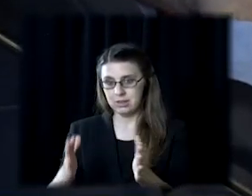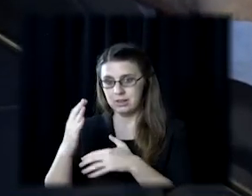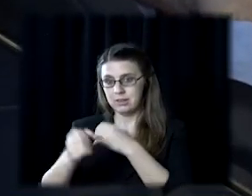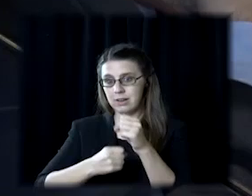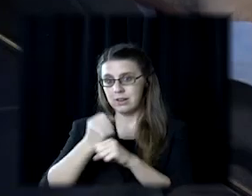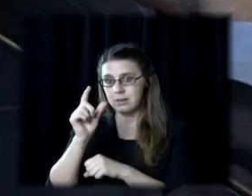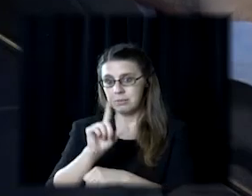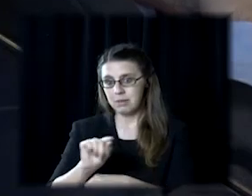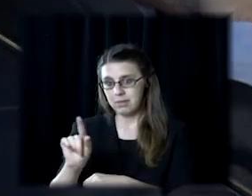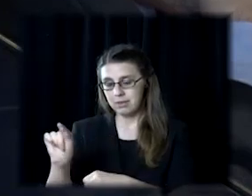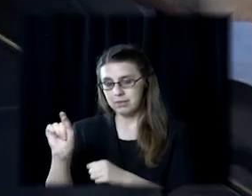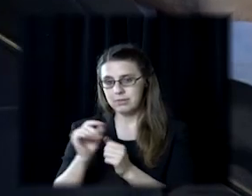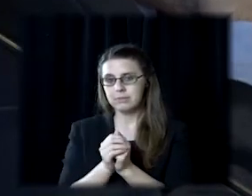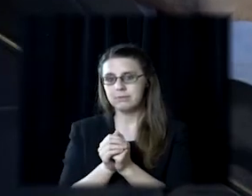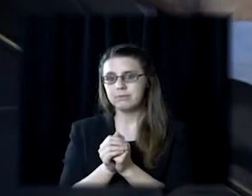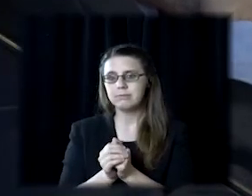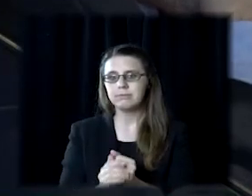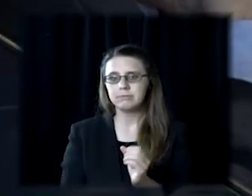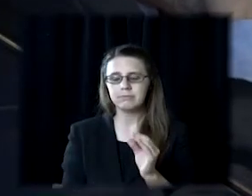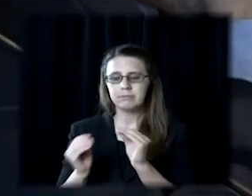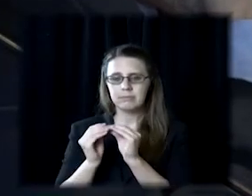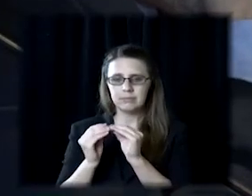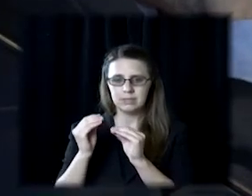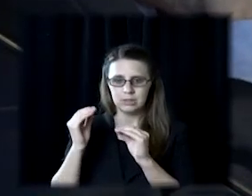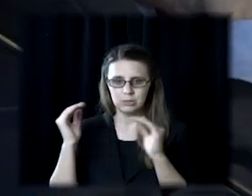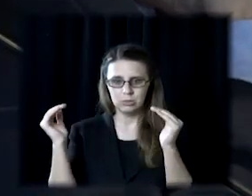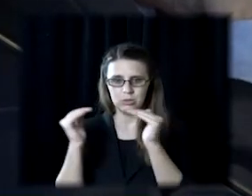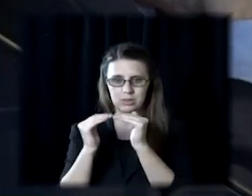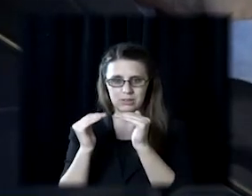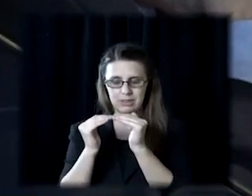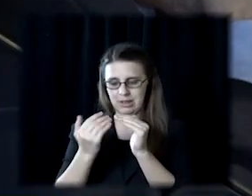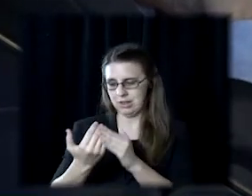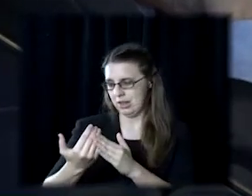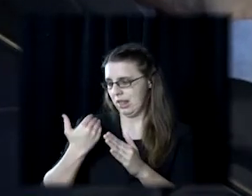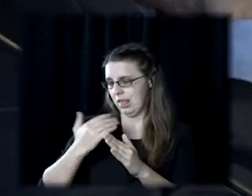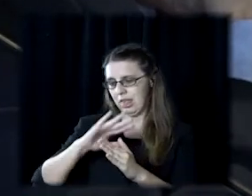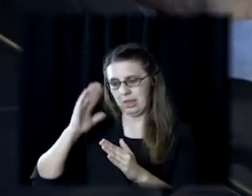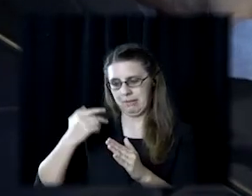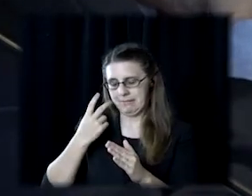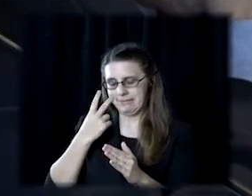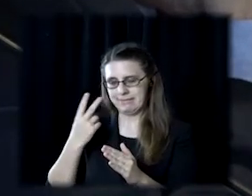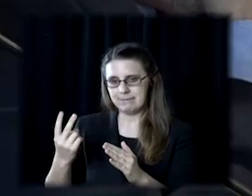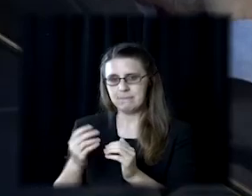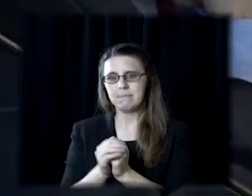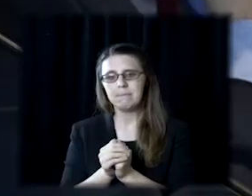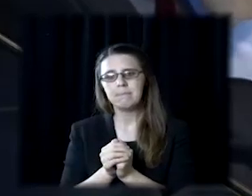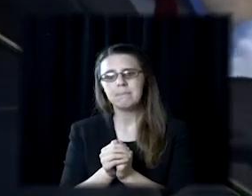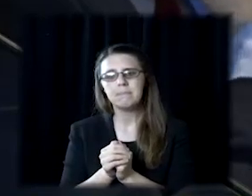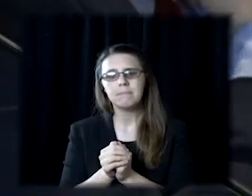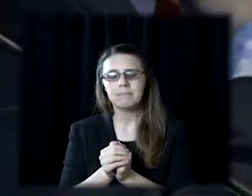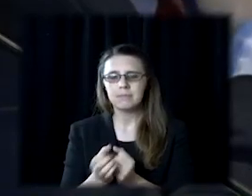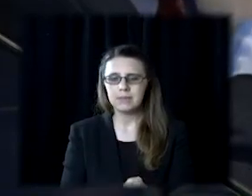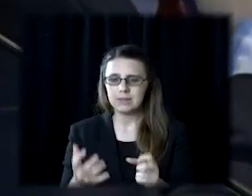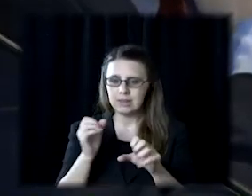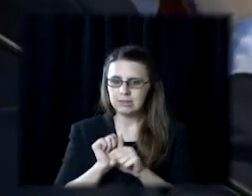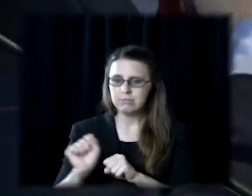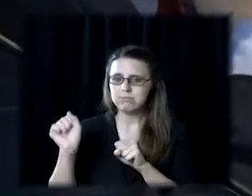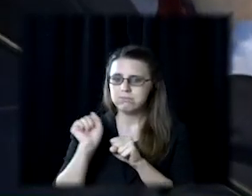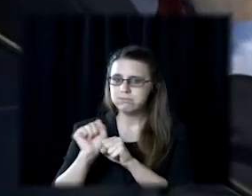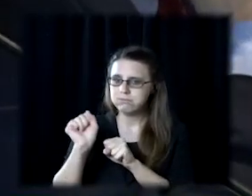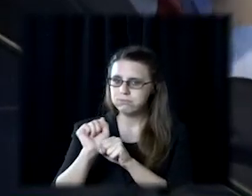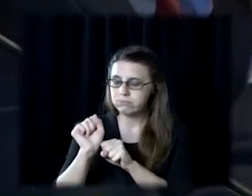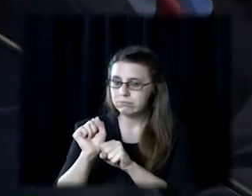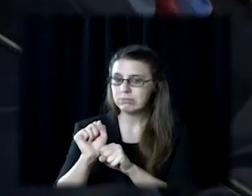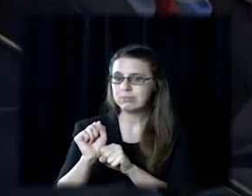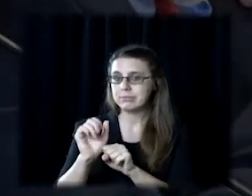2020. Con un nivel mayor de justificaciones y detalles nunca antes visto. A pesar del tiempo limitado y el inmenso esfuerzo requerido, el Gobierno presentó